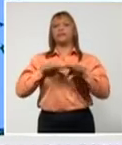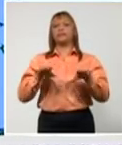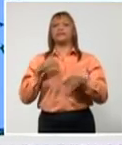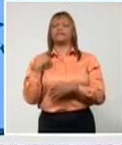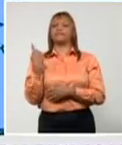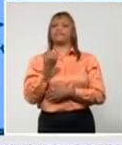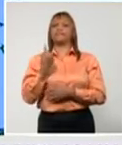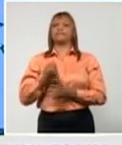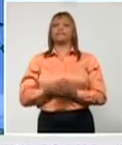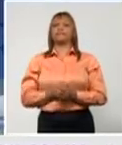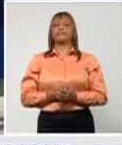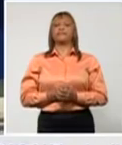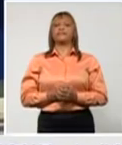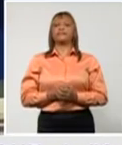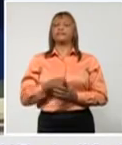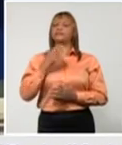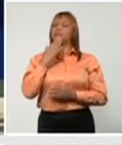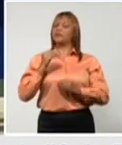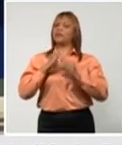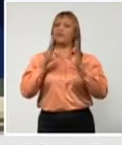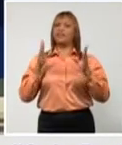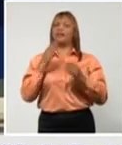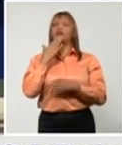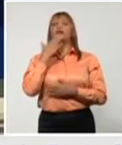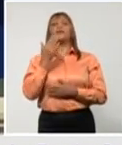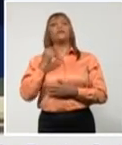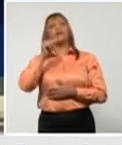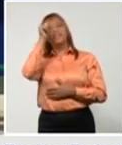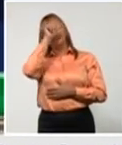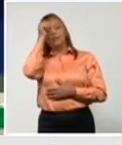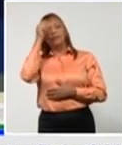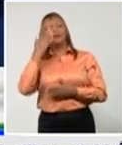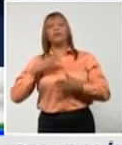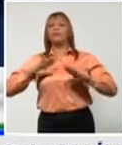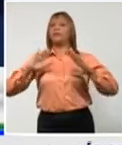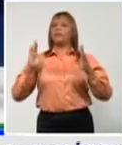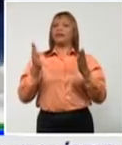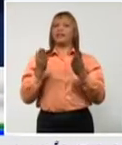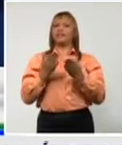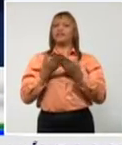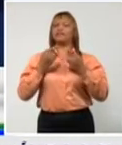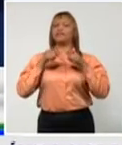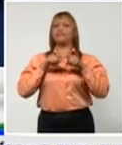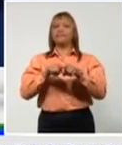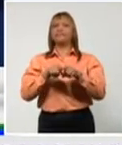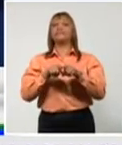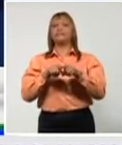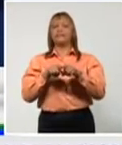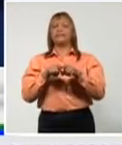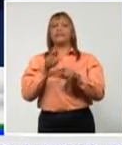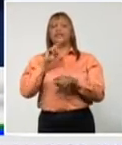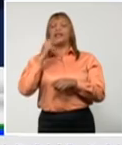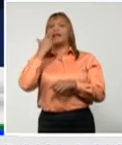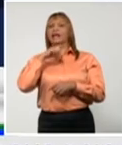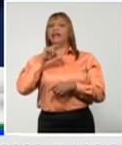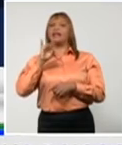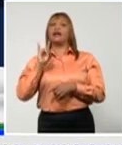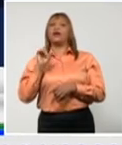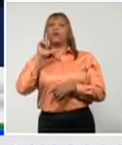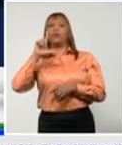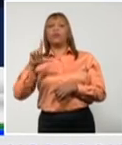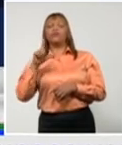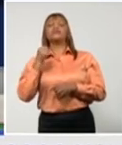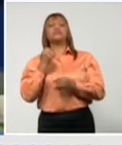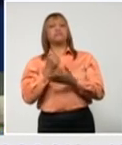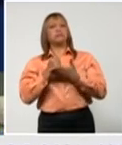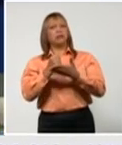buenos días. Buen domingo para todo el equipo que nos acompañe siempre, Raúl, que está hoy apoyándonos desde los